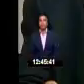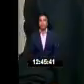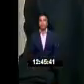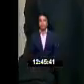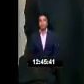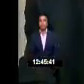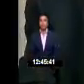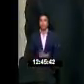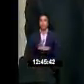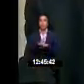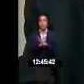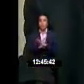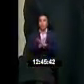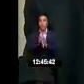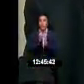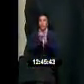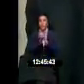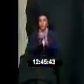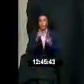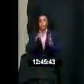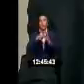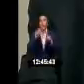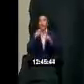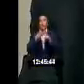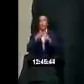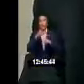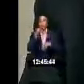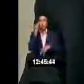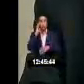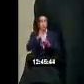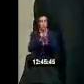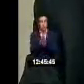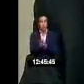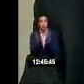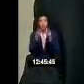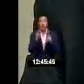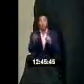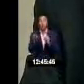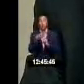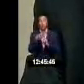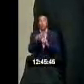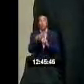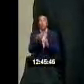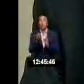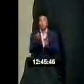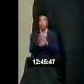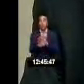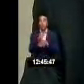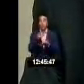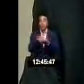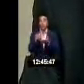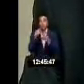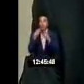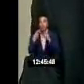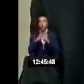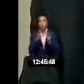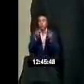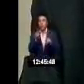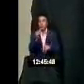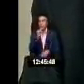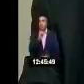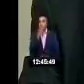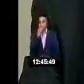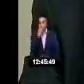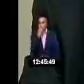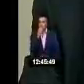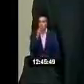Se protege la identidad de los denunciantes, así como también de los funcionarios del CNE que realizan investigación. Es muy importante